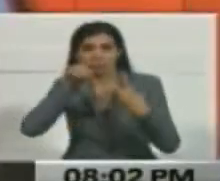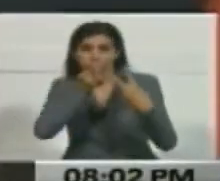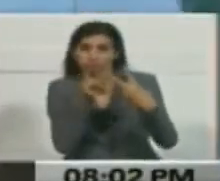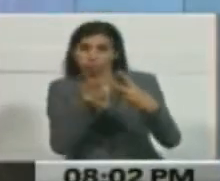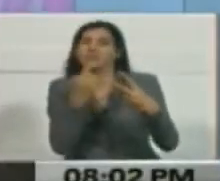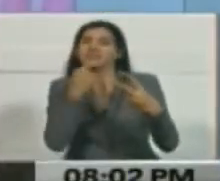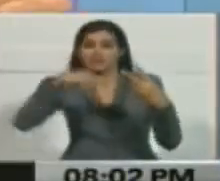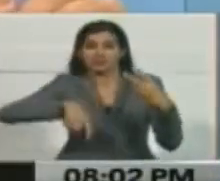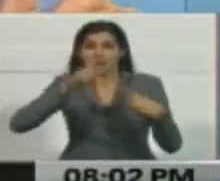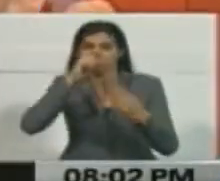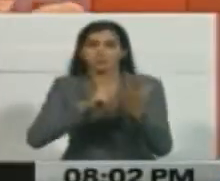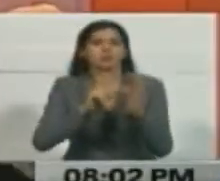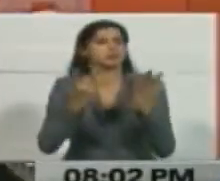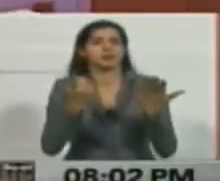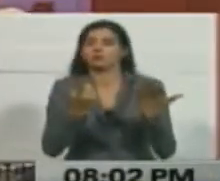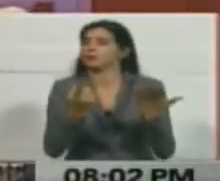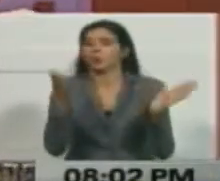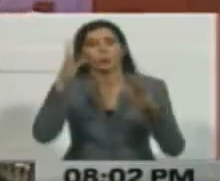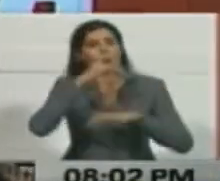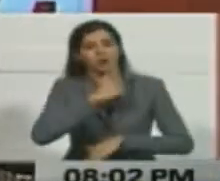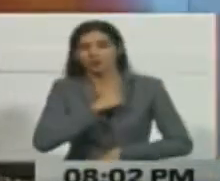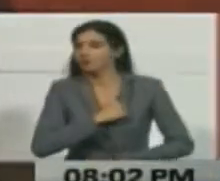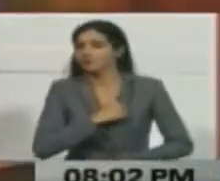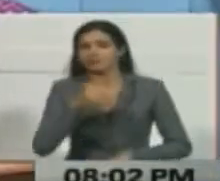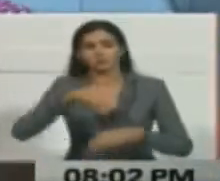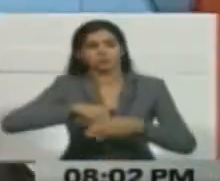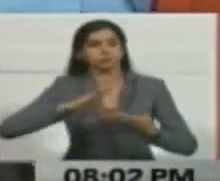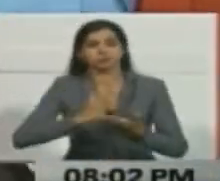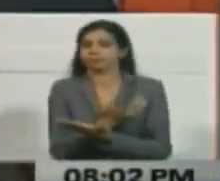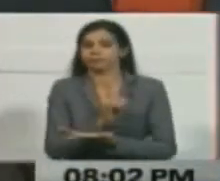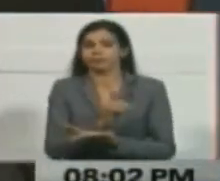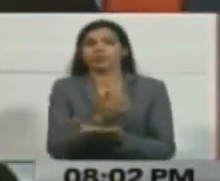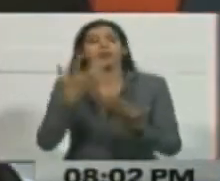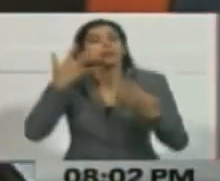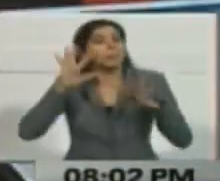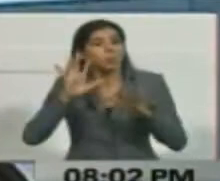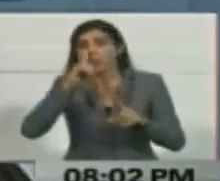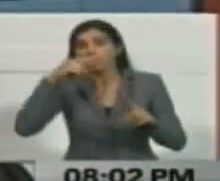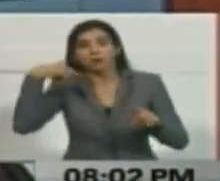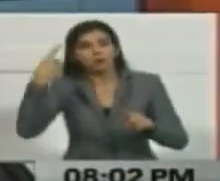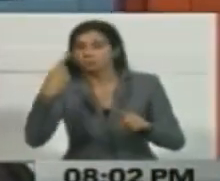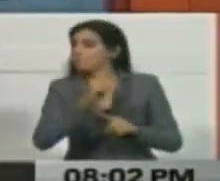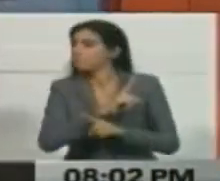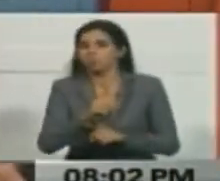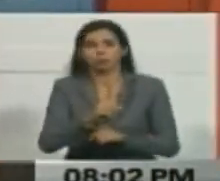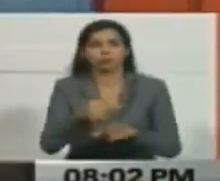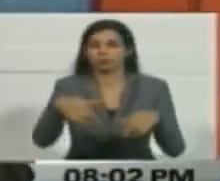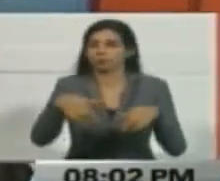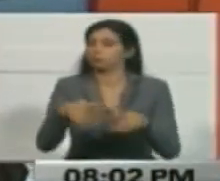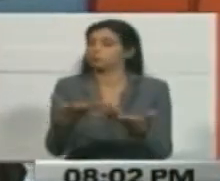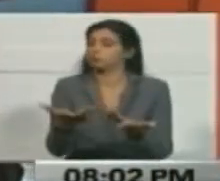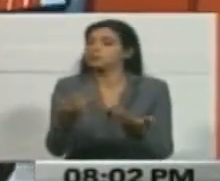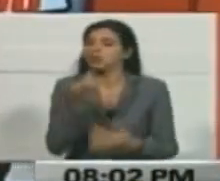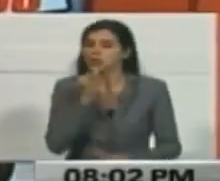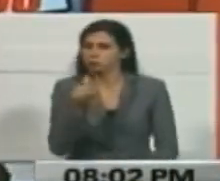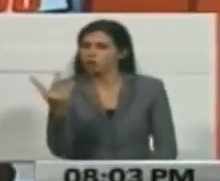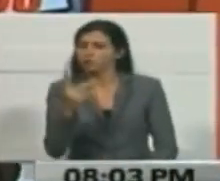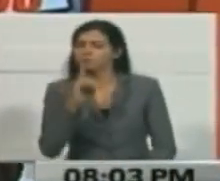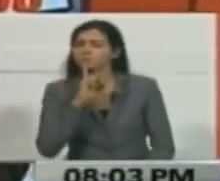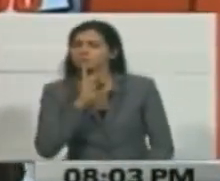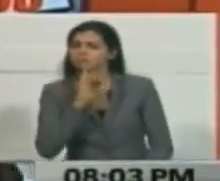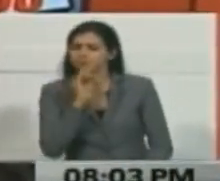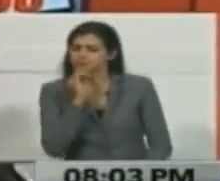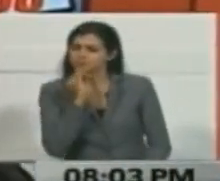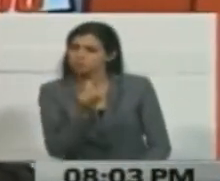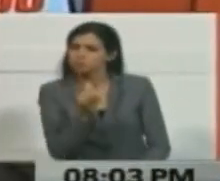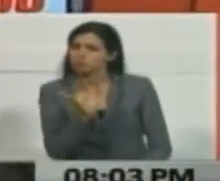año no hay revocatorio y que quizás tampoco el próximo, y denuncian un programa